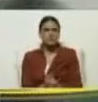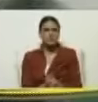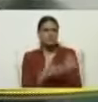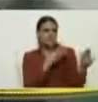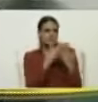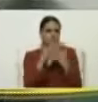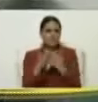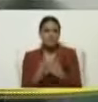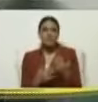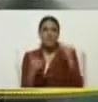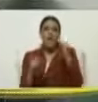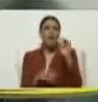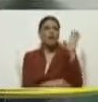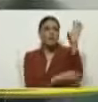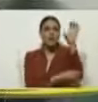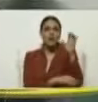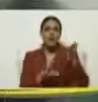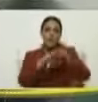país del mundo